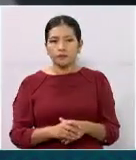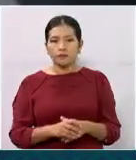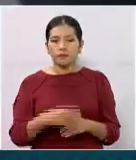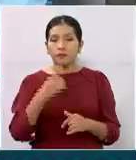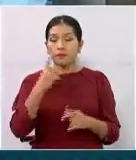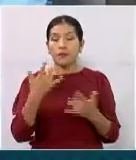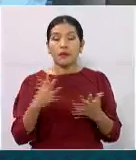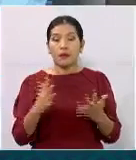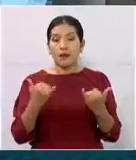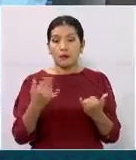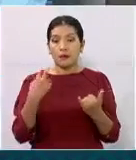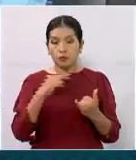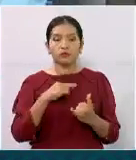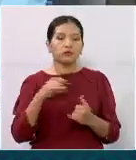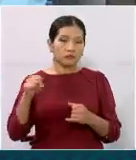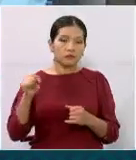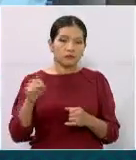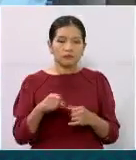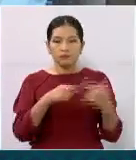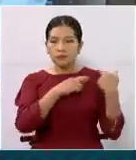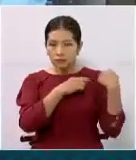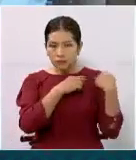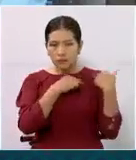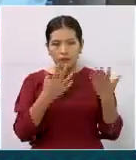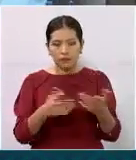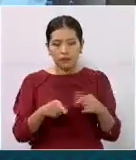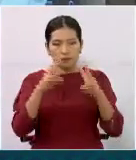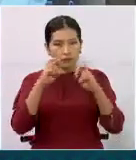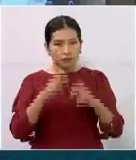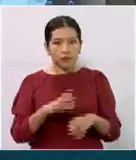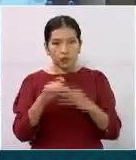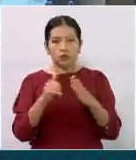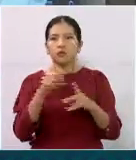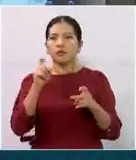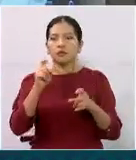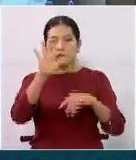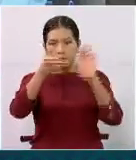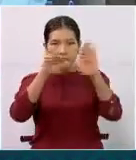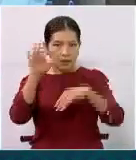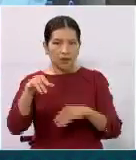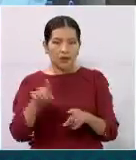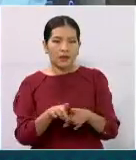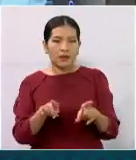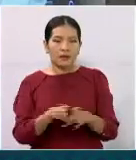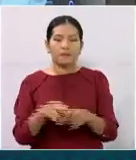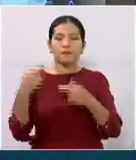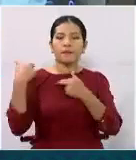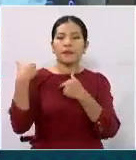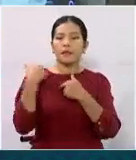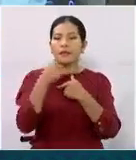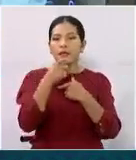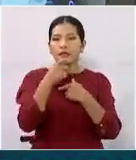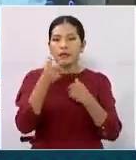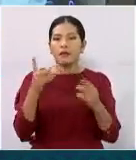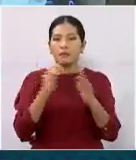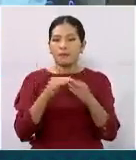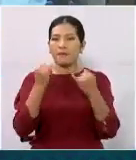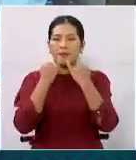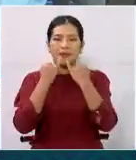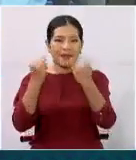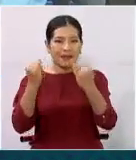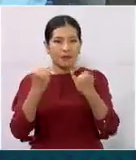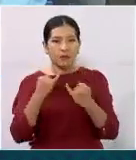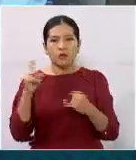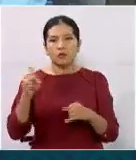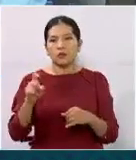Nosotros consideramos que corresponde, dentro de esta investigación debería existir una declaración de una información, por